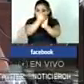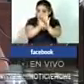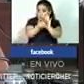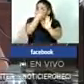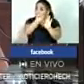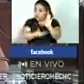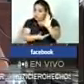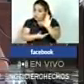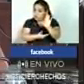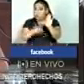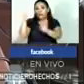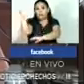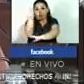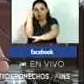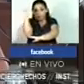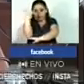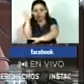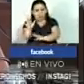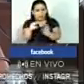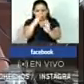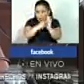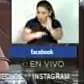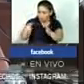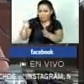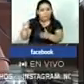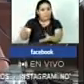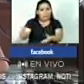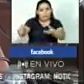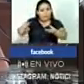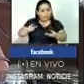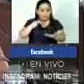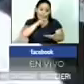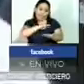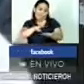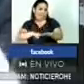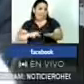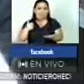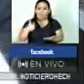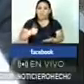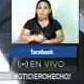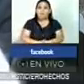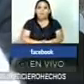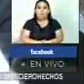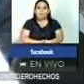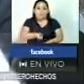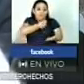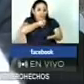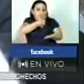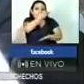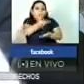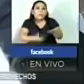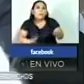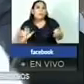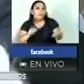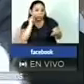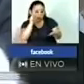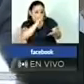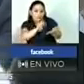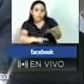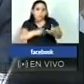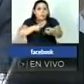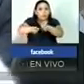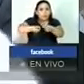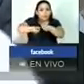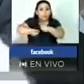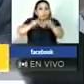emergencia que no nos han dado satisfactoriamente. El informe no sólo es para ver el control que se